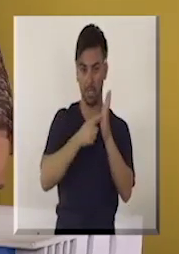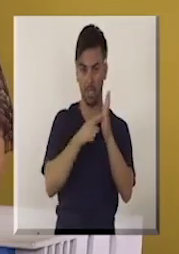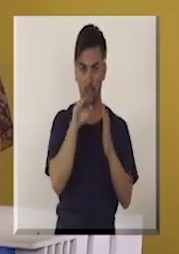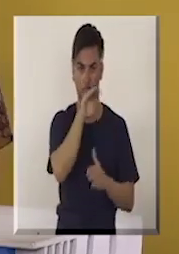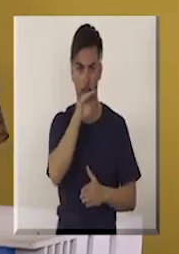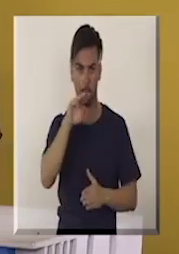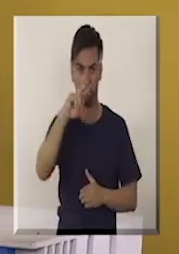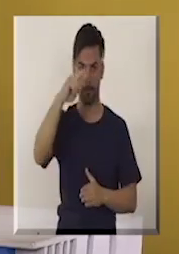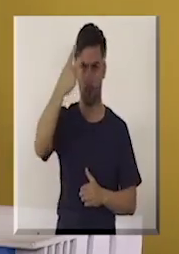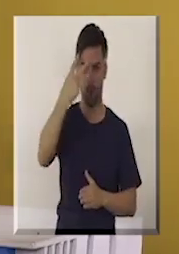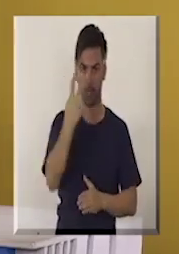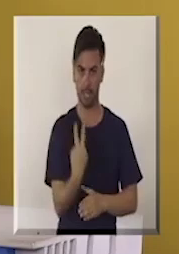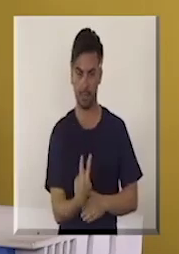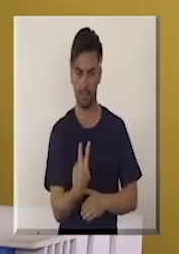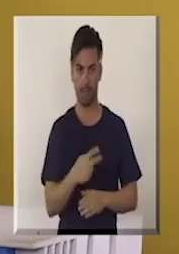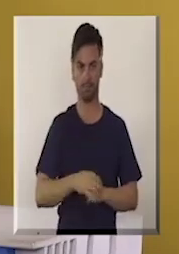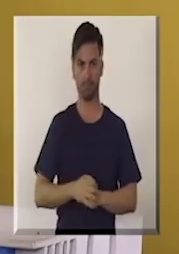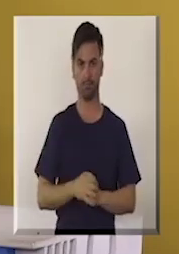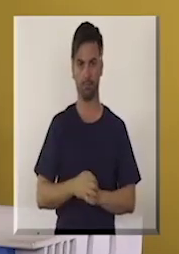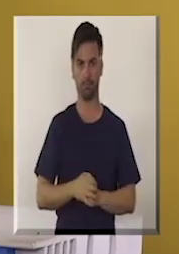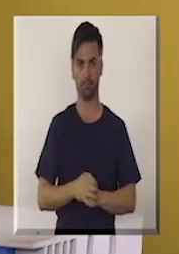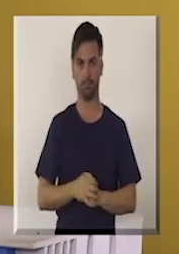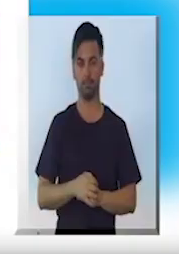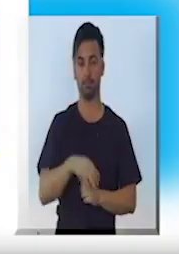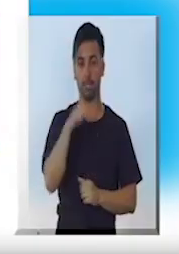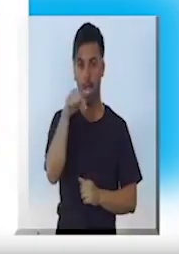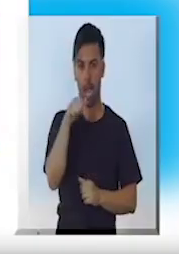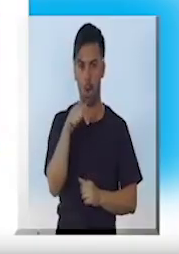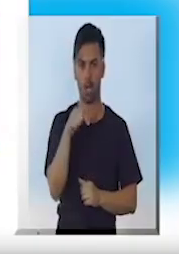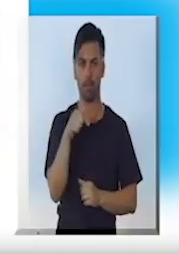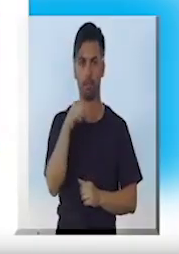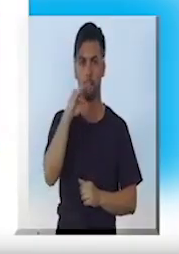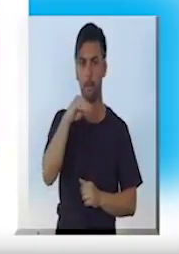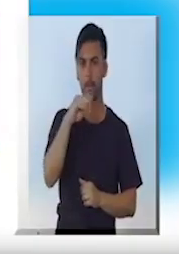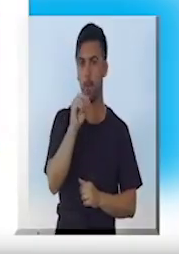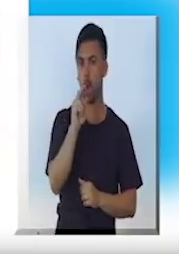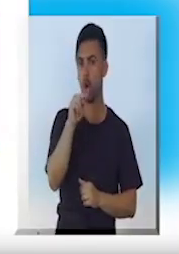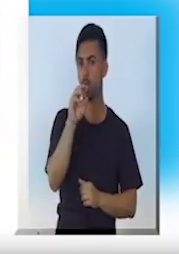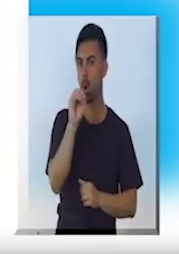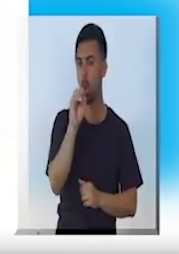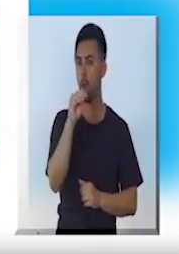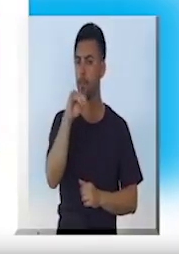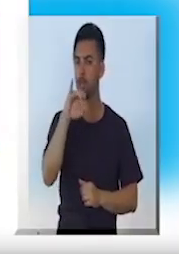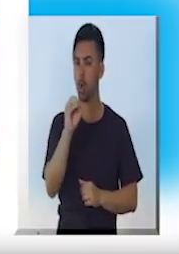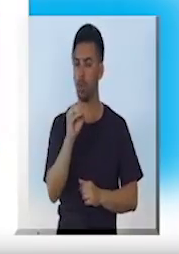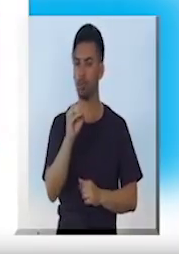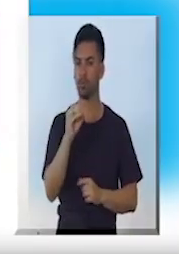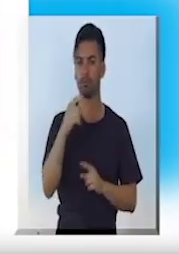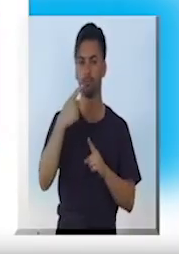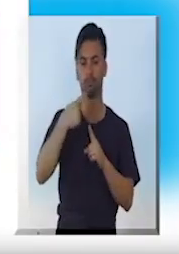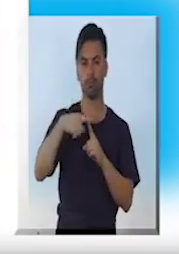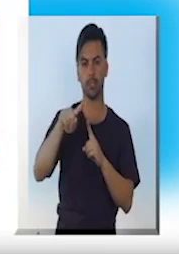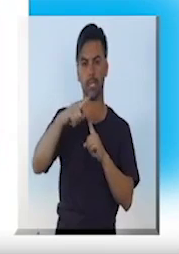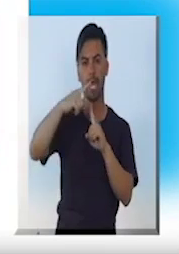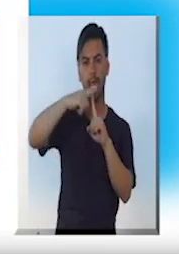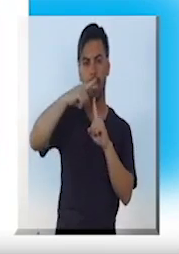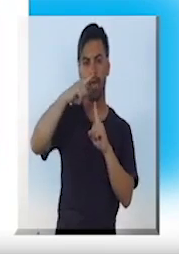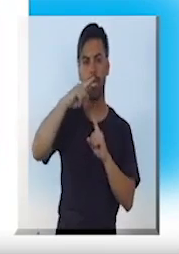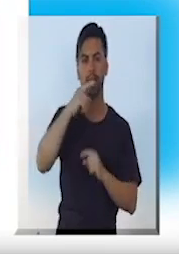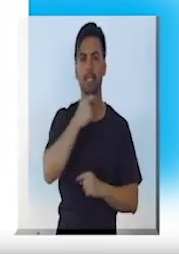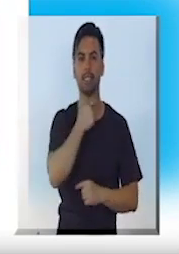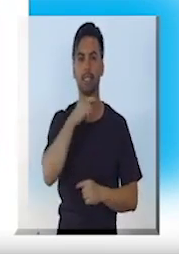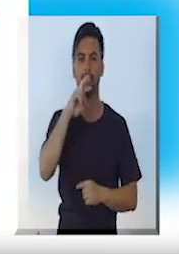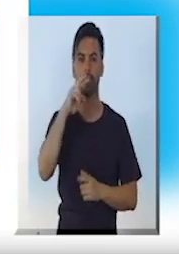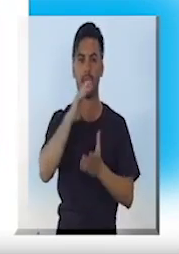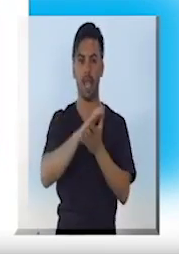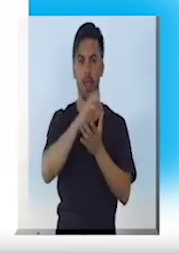Monomio y término son lo mismo. Indistintamente le podemos llamar monomio o término, pero